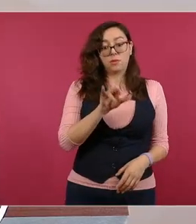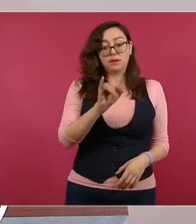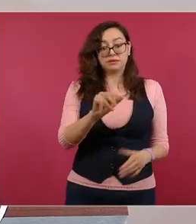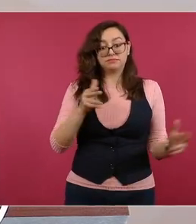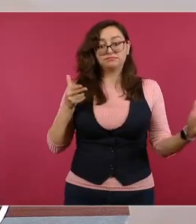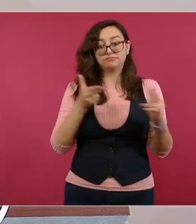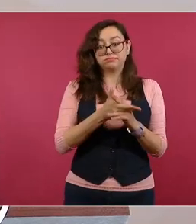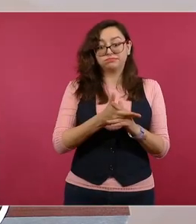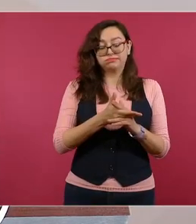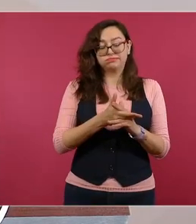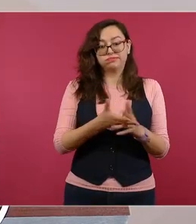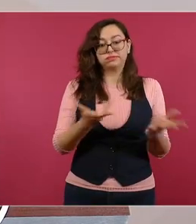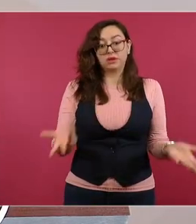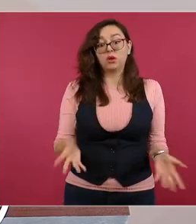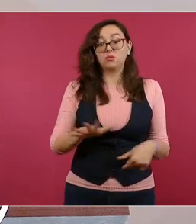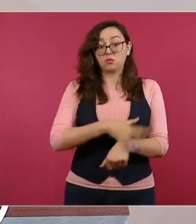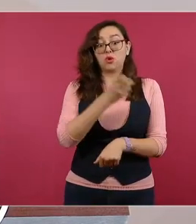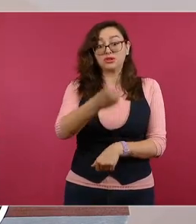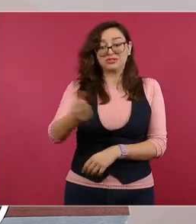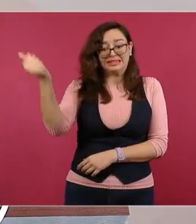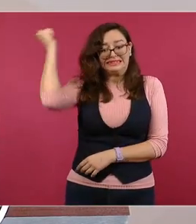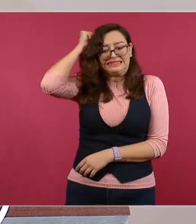eso Toc